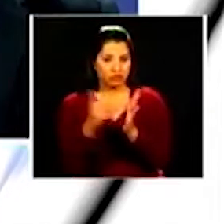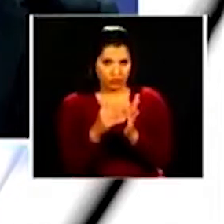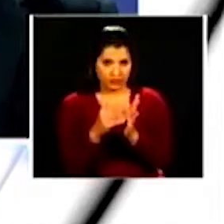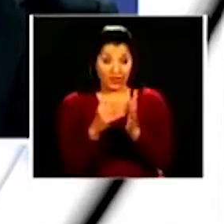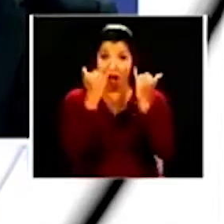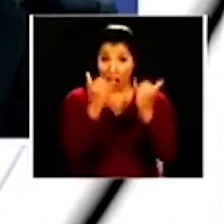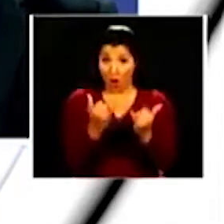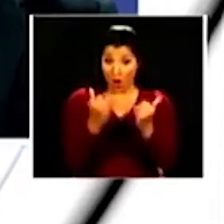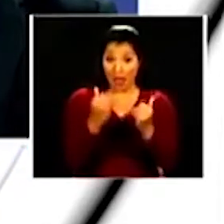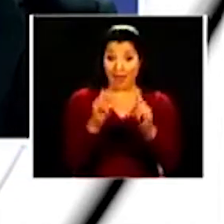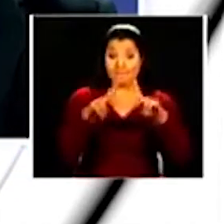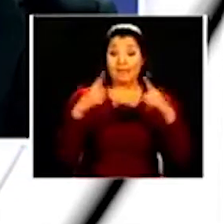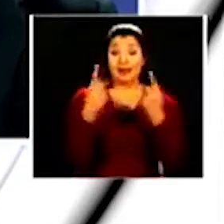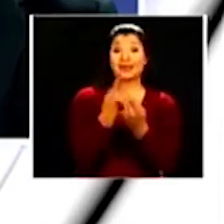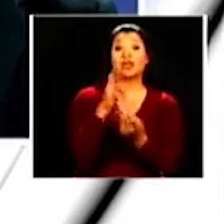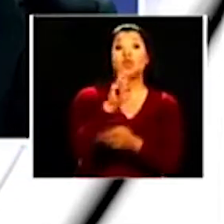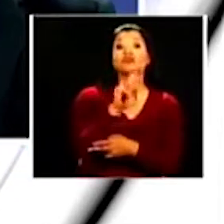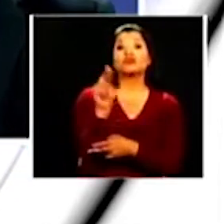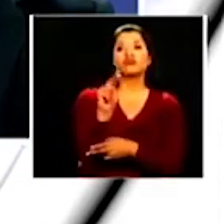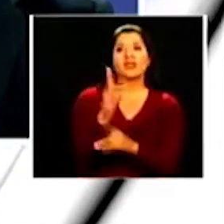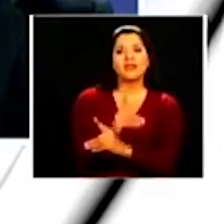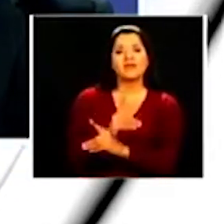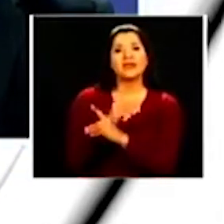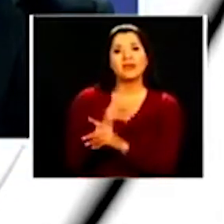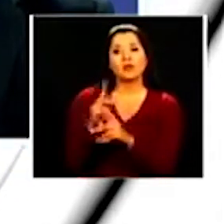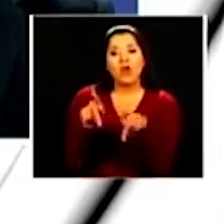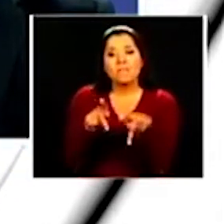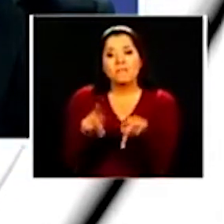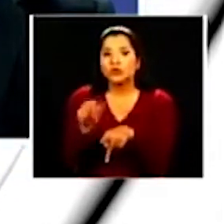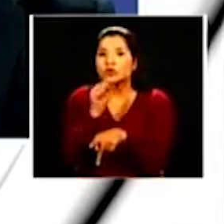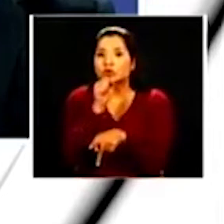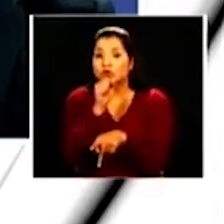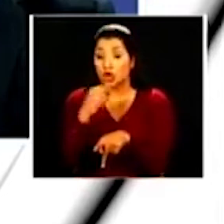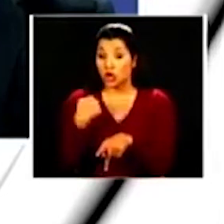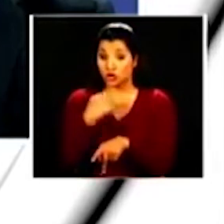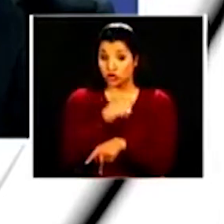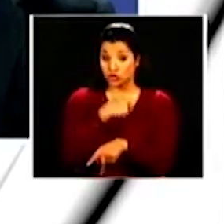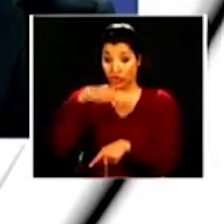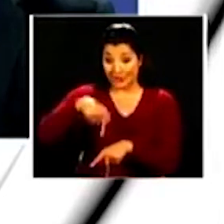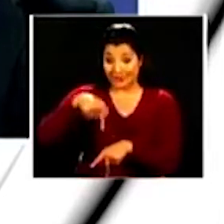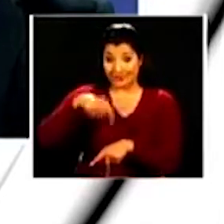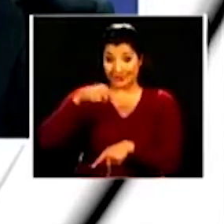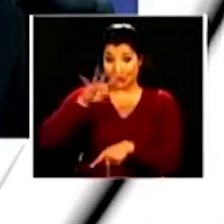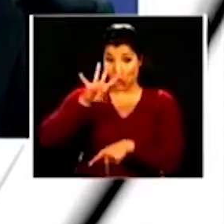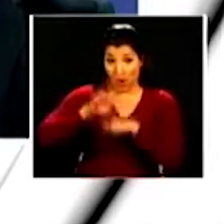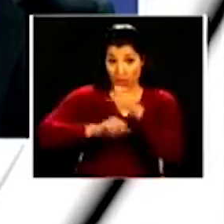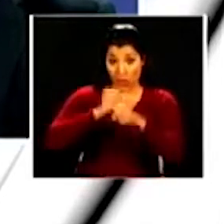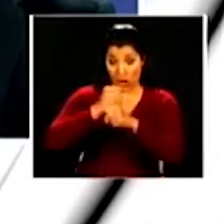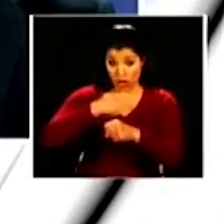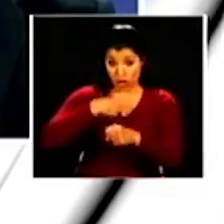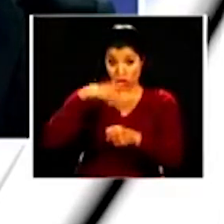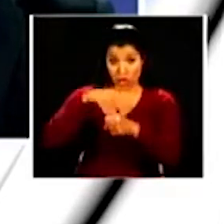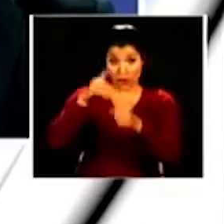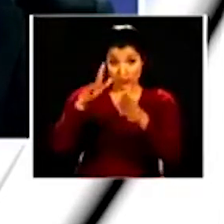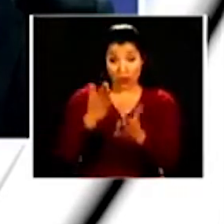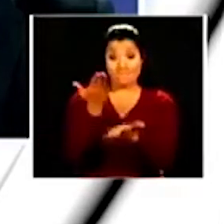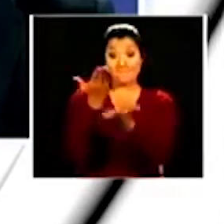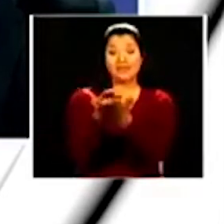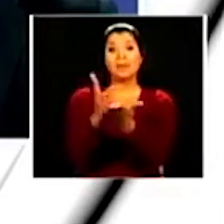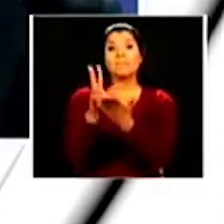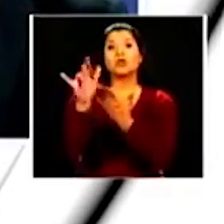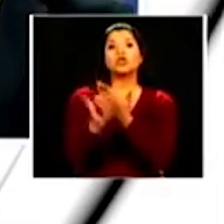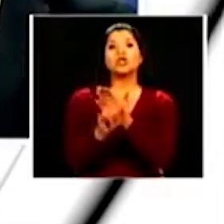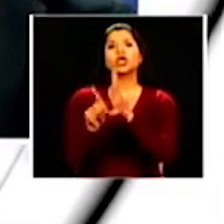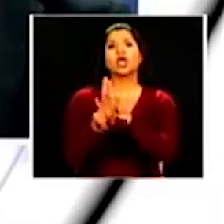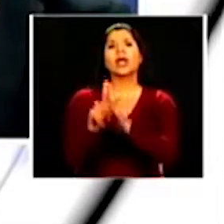ha sido un defensor de la población adulta mayor. Fuimos nosotros quien en este cuatrienio, yo como diputado, presenté un proyecto de ley también para